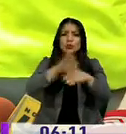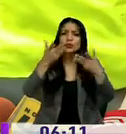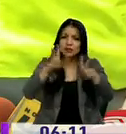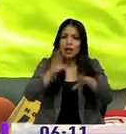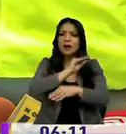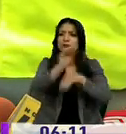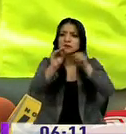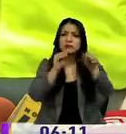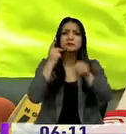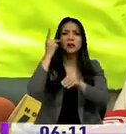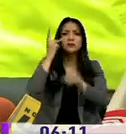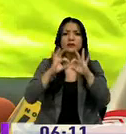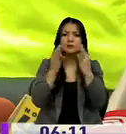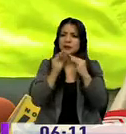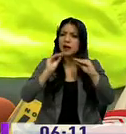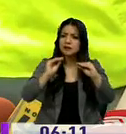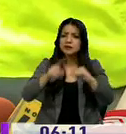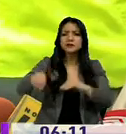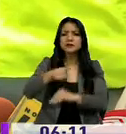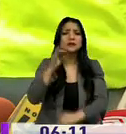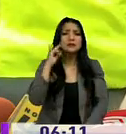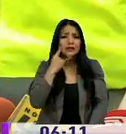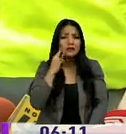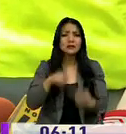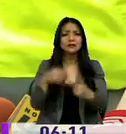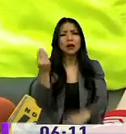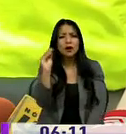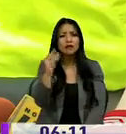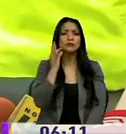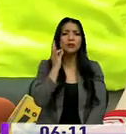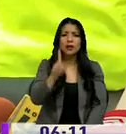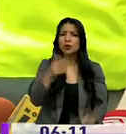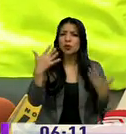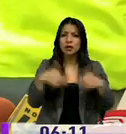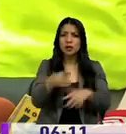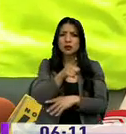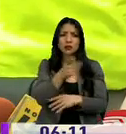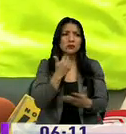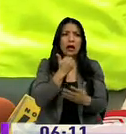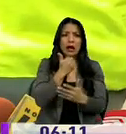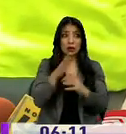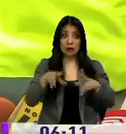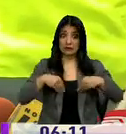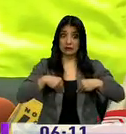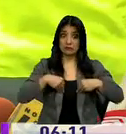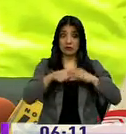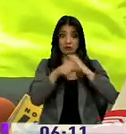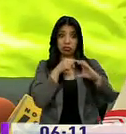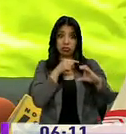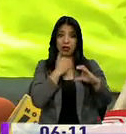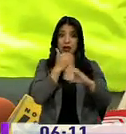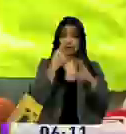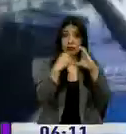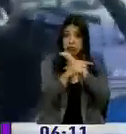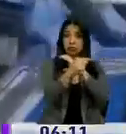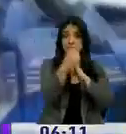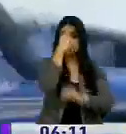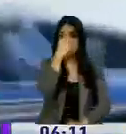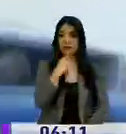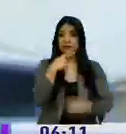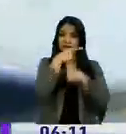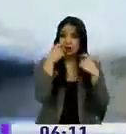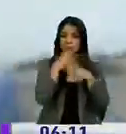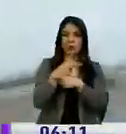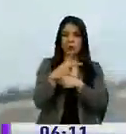de familia, a las mismas menores de edad, a las mismas mujeres. Que no sean víctimas de estas personas, que se oculten los perfiles falsos. Es el segundo